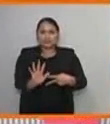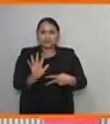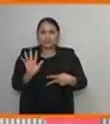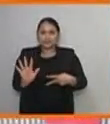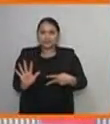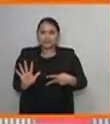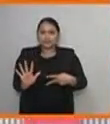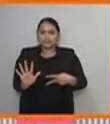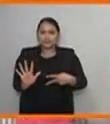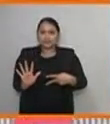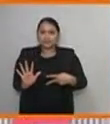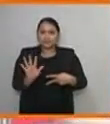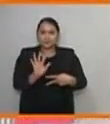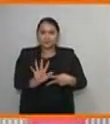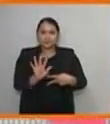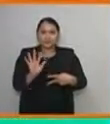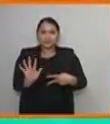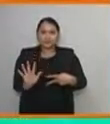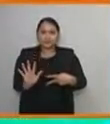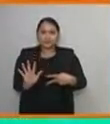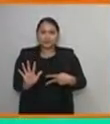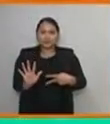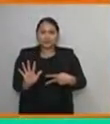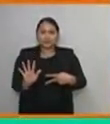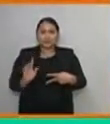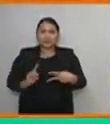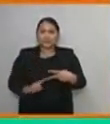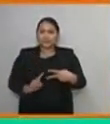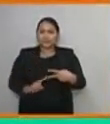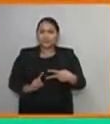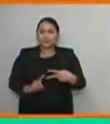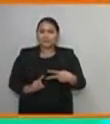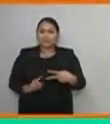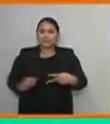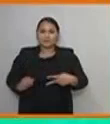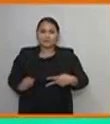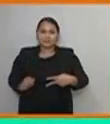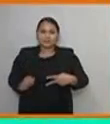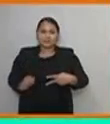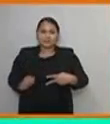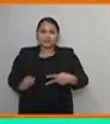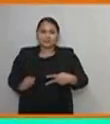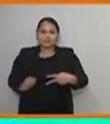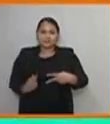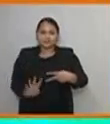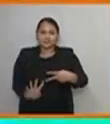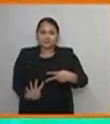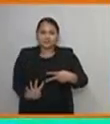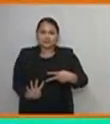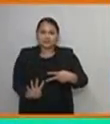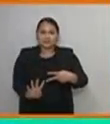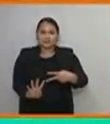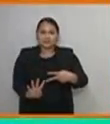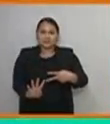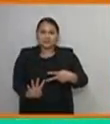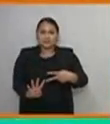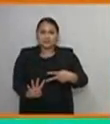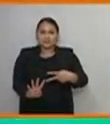5, primer número premiado, 55, segundo número. Con su primer dígito, 4, siguiente